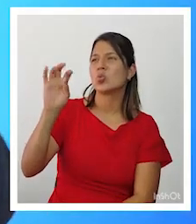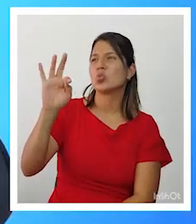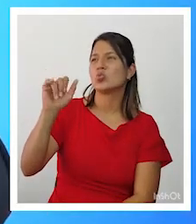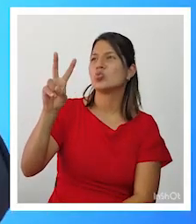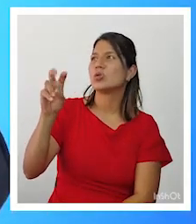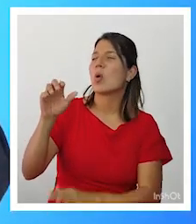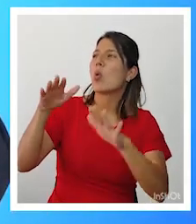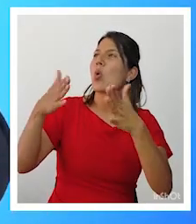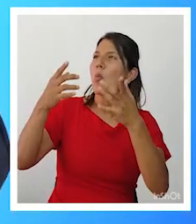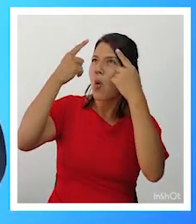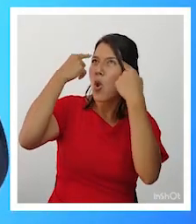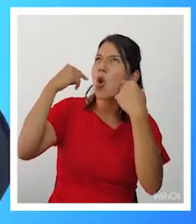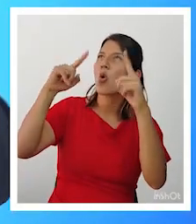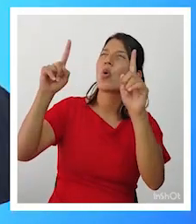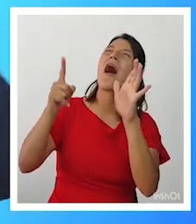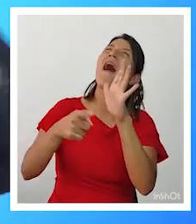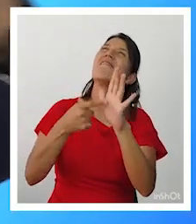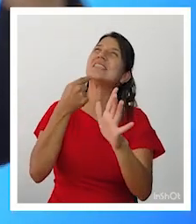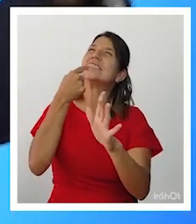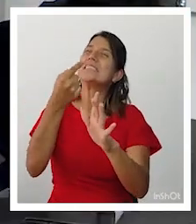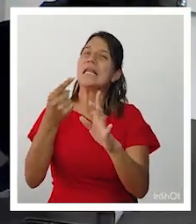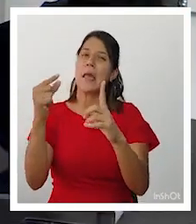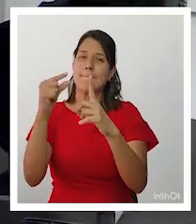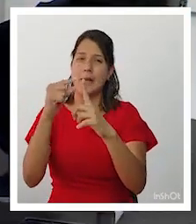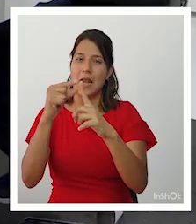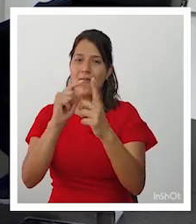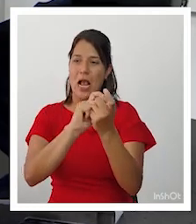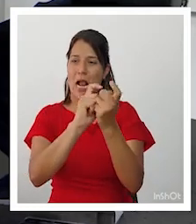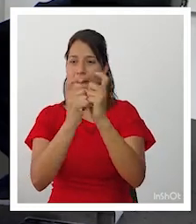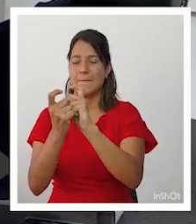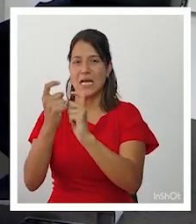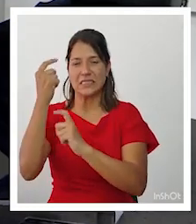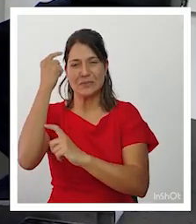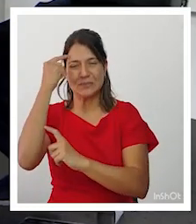a veces esas palabras me suenan raras, cambiar el chip?